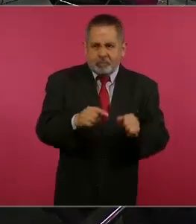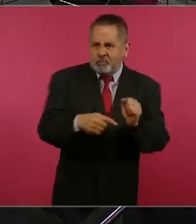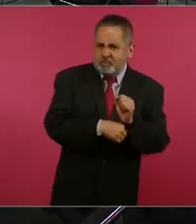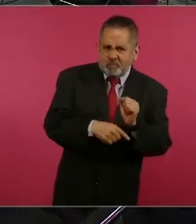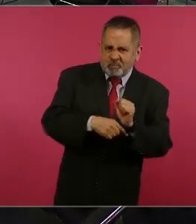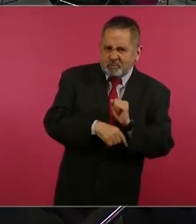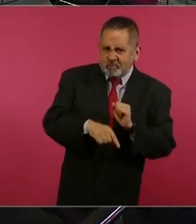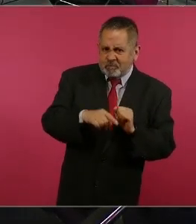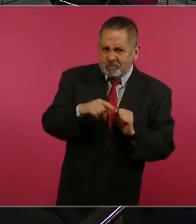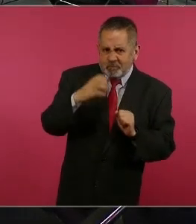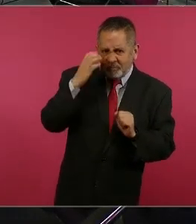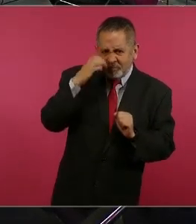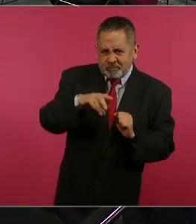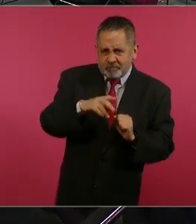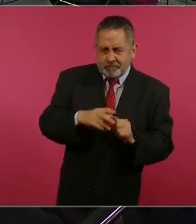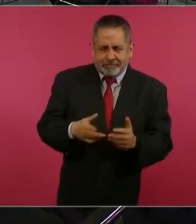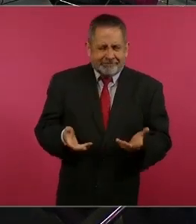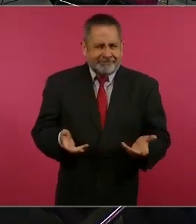¿Ya?